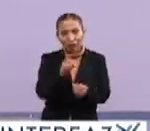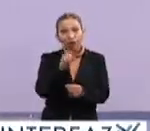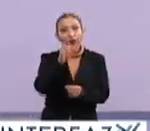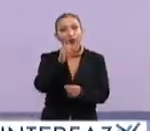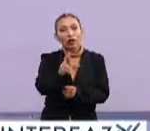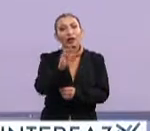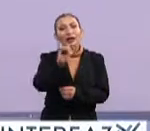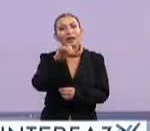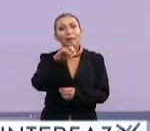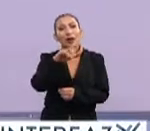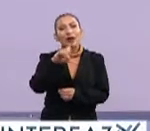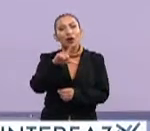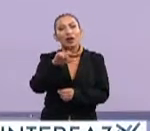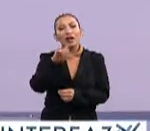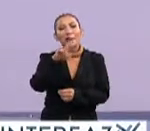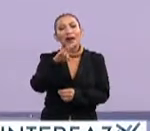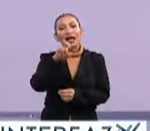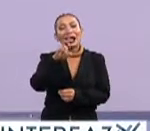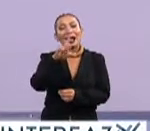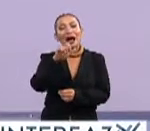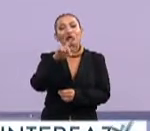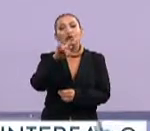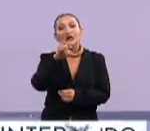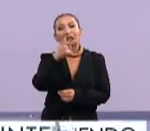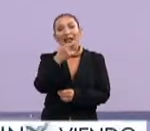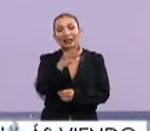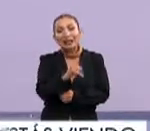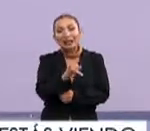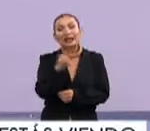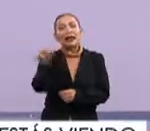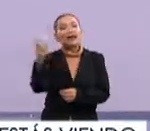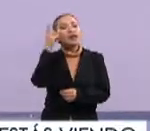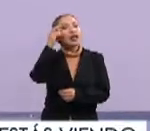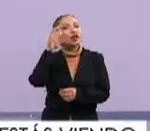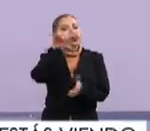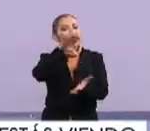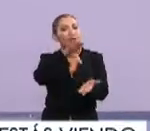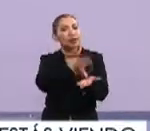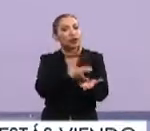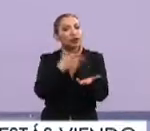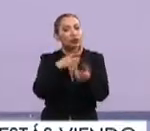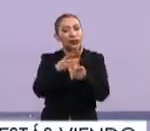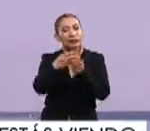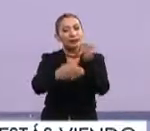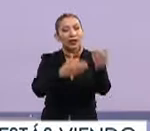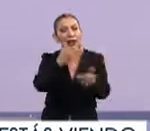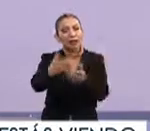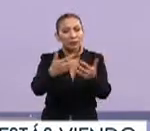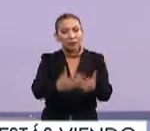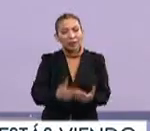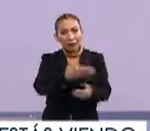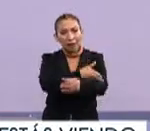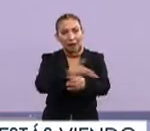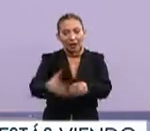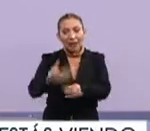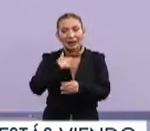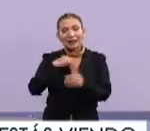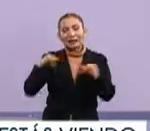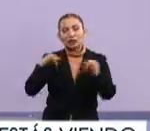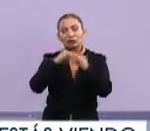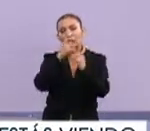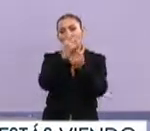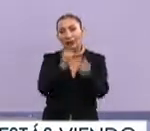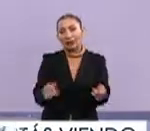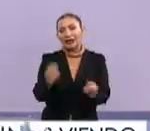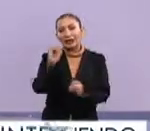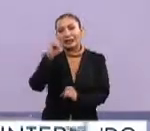doctor Imanol Belaustegui-Goitia Ríos, director del Centro de Desarrollo de la Empresa Familiar del Instituto Tecnológico Autónomo de México,